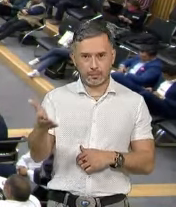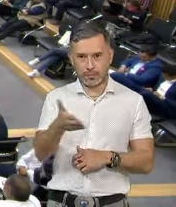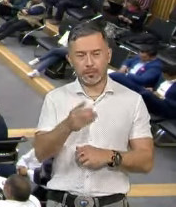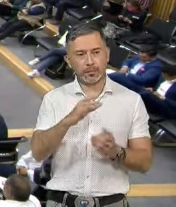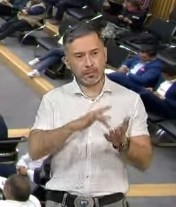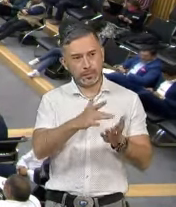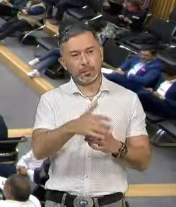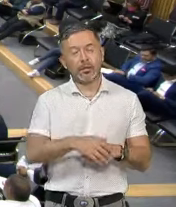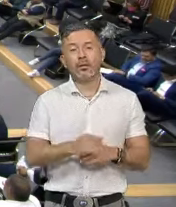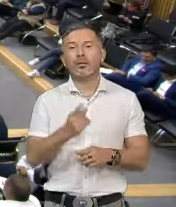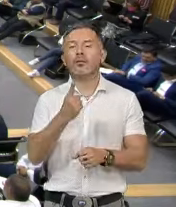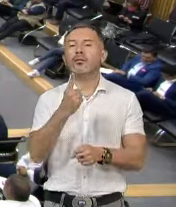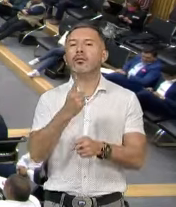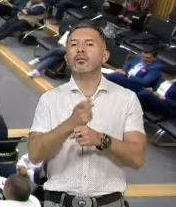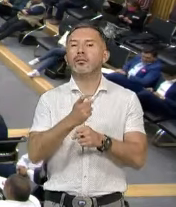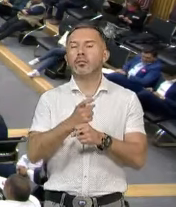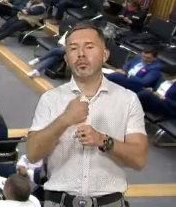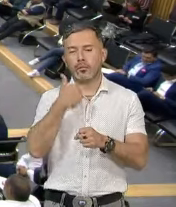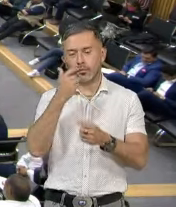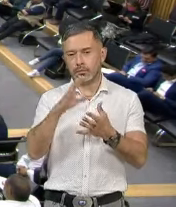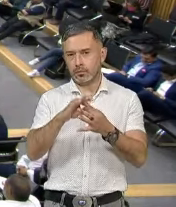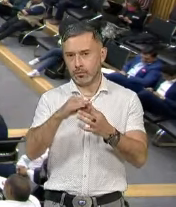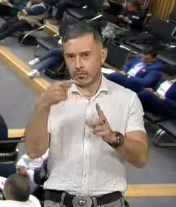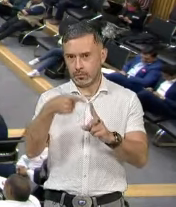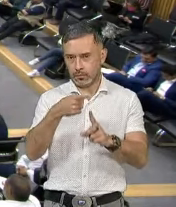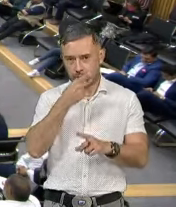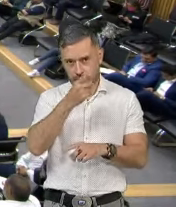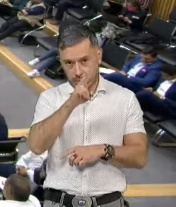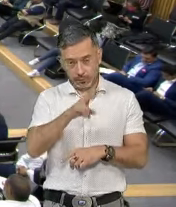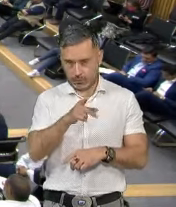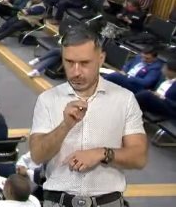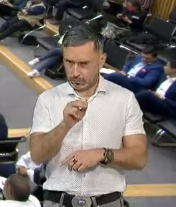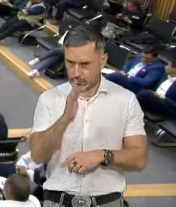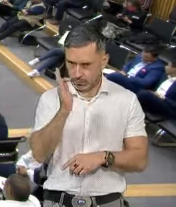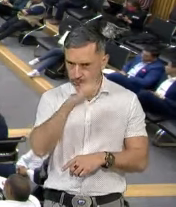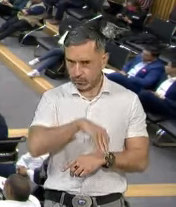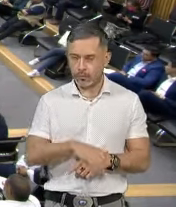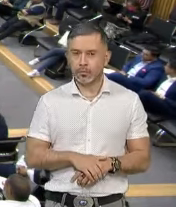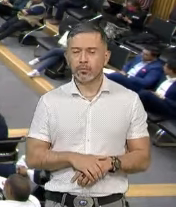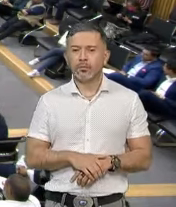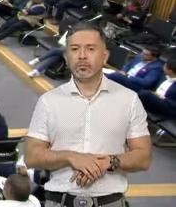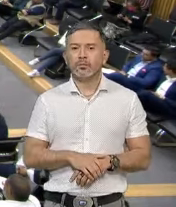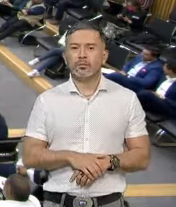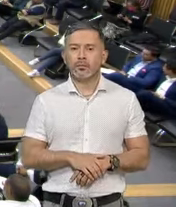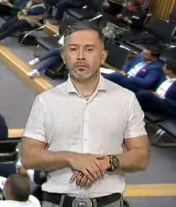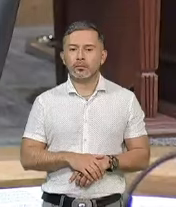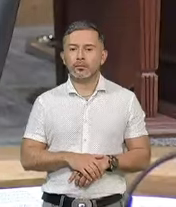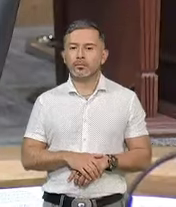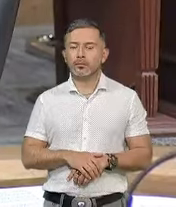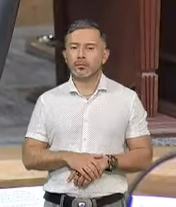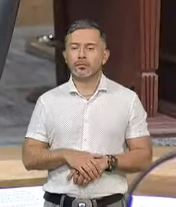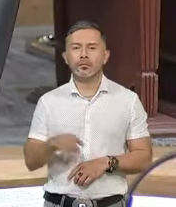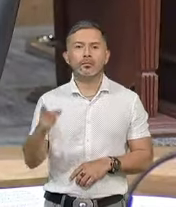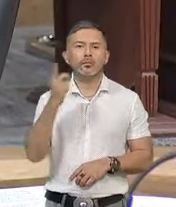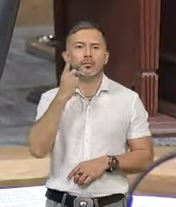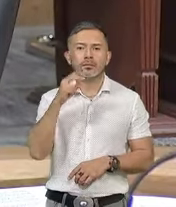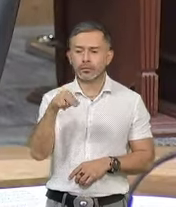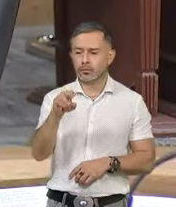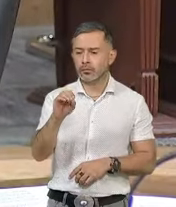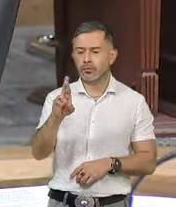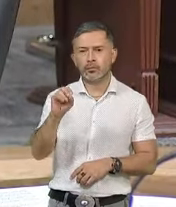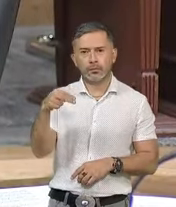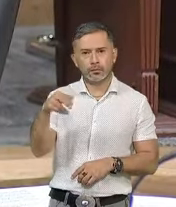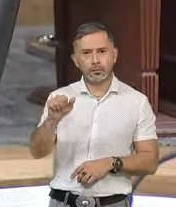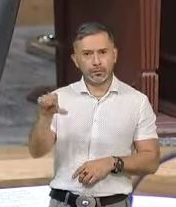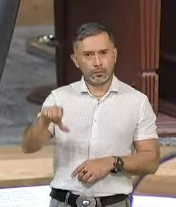bueno en primer lugar me quiero referir porque es falso lo que señaló el diputado Noroña